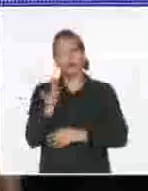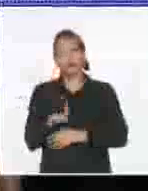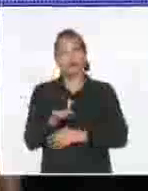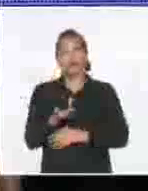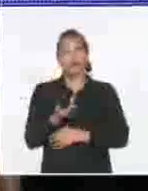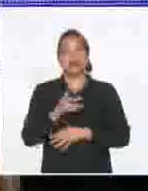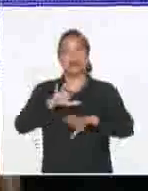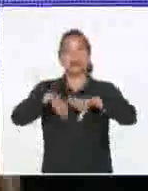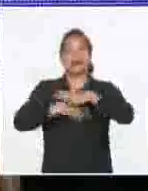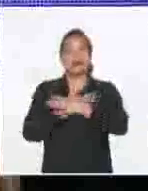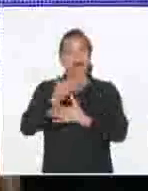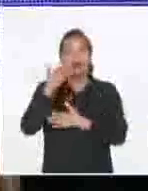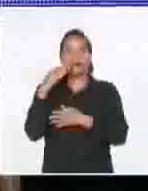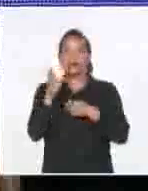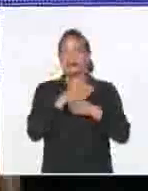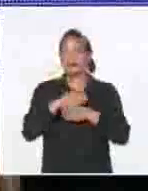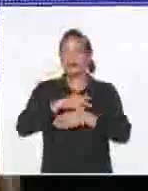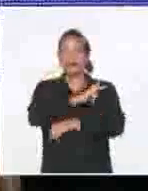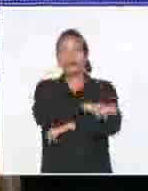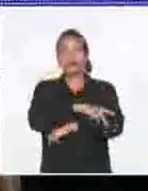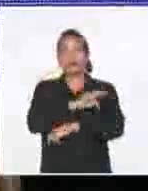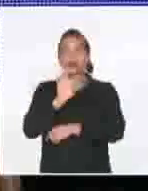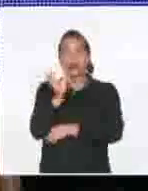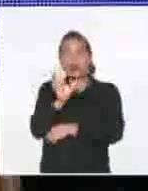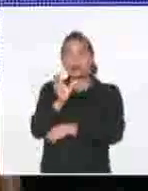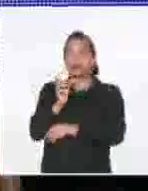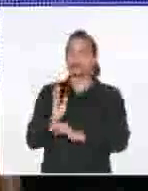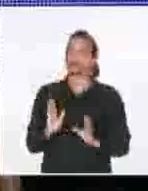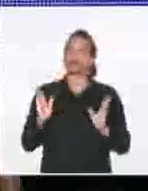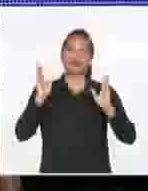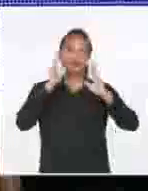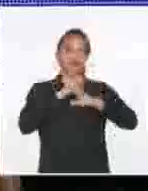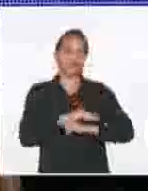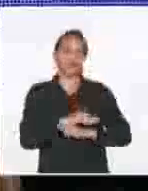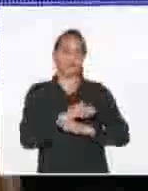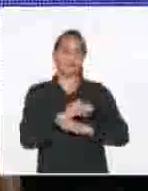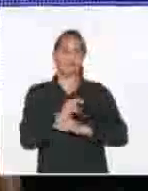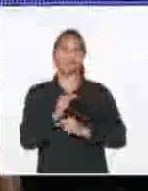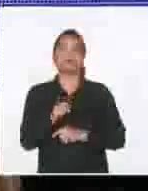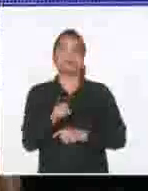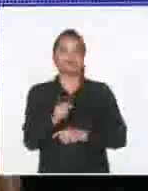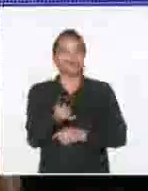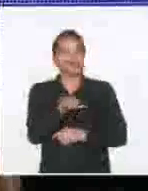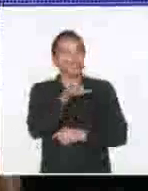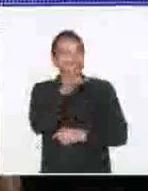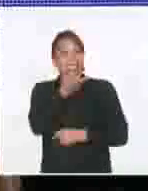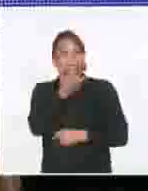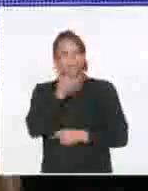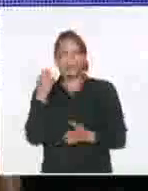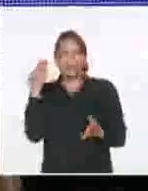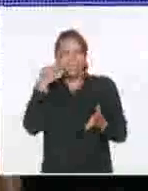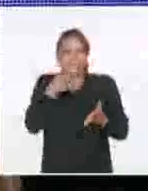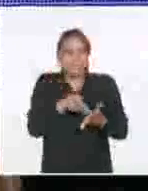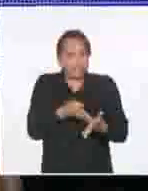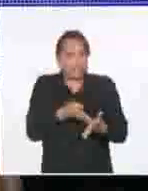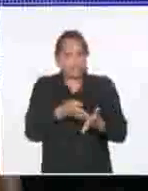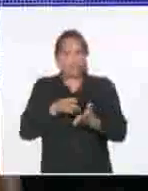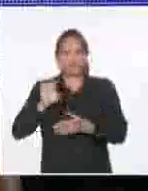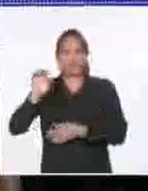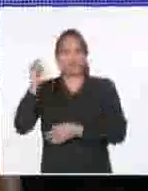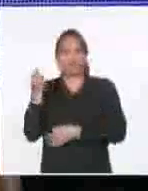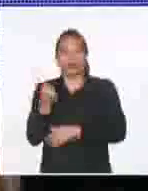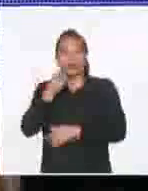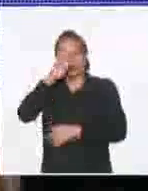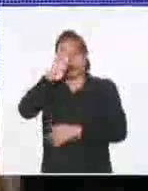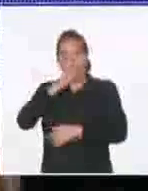cuentas bancarias ni servicios financieros. Este es un daño directo. Otro daño